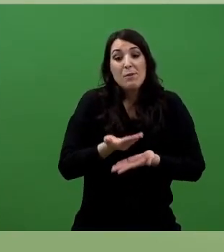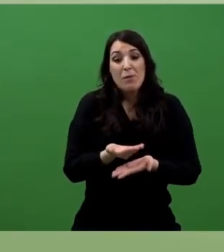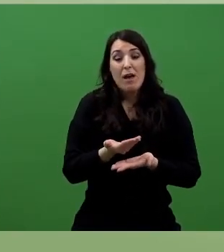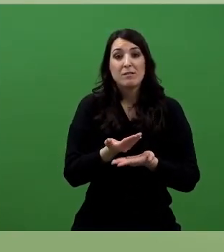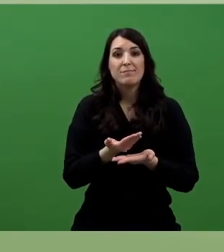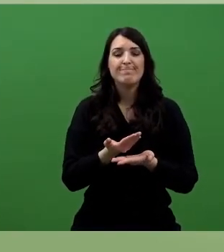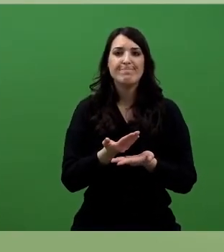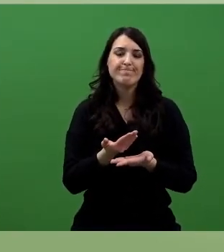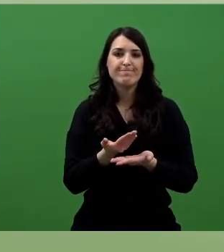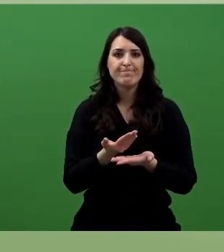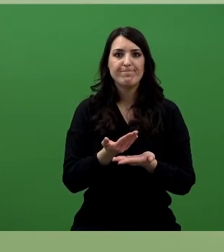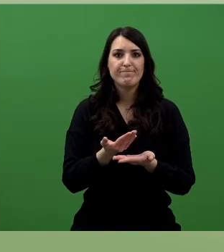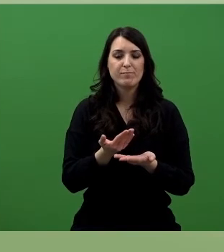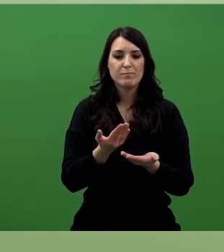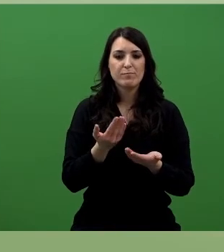a